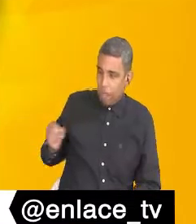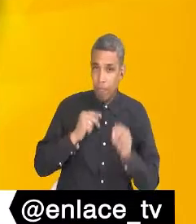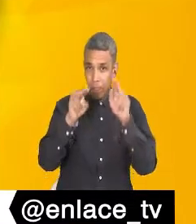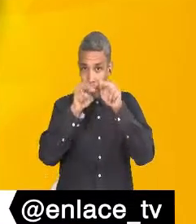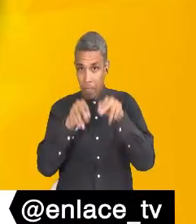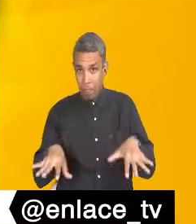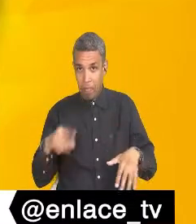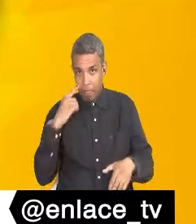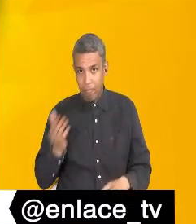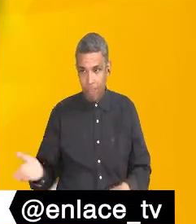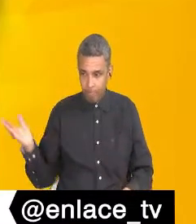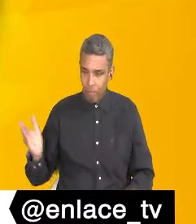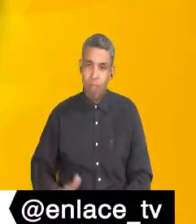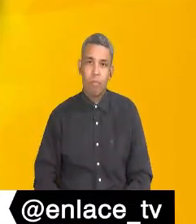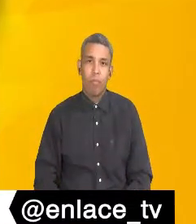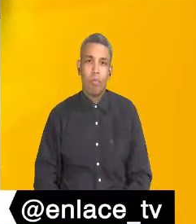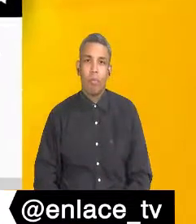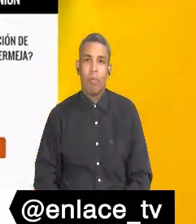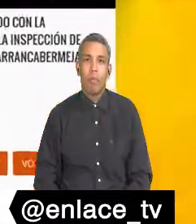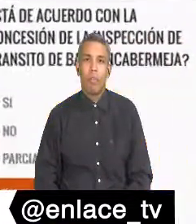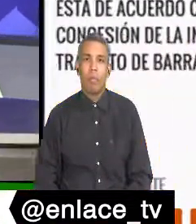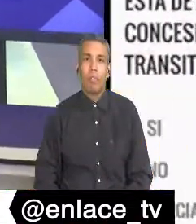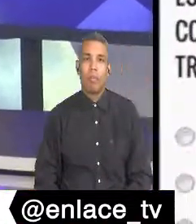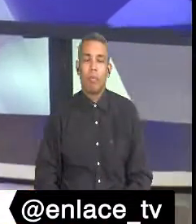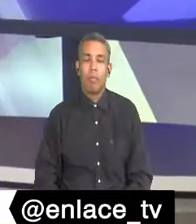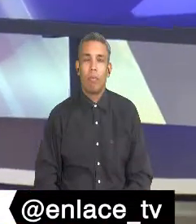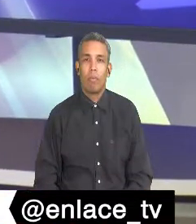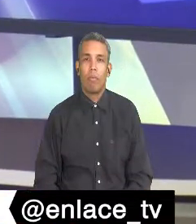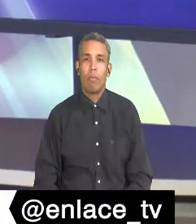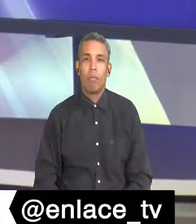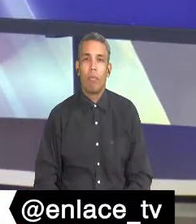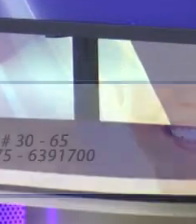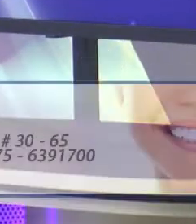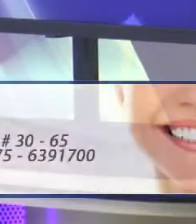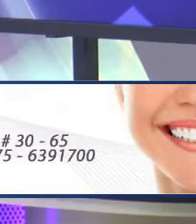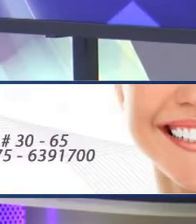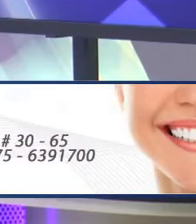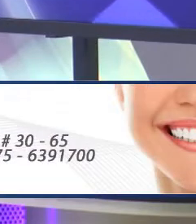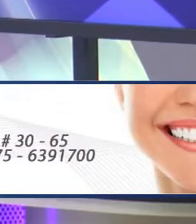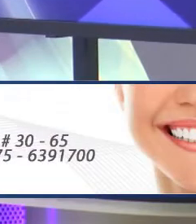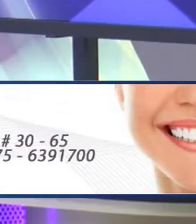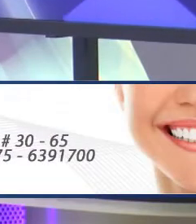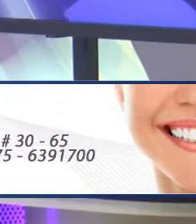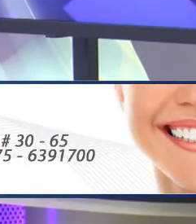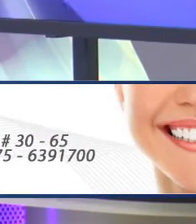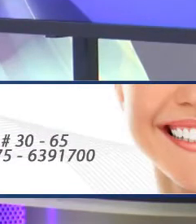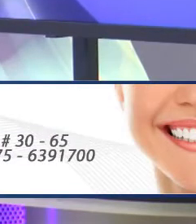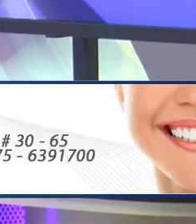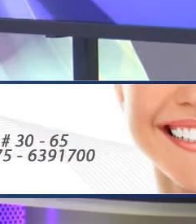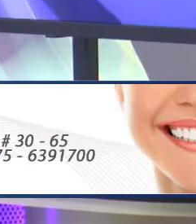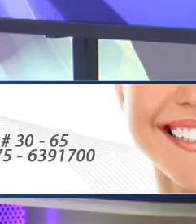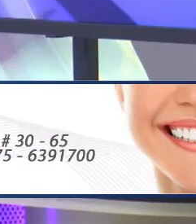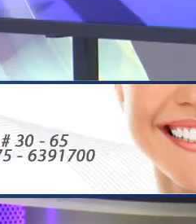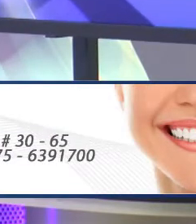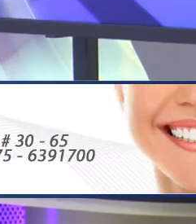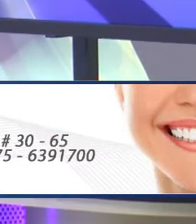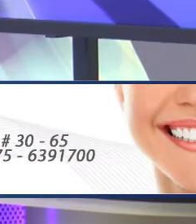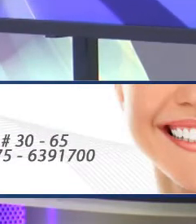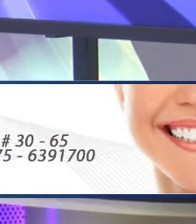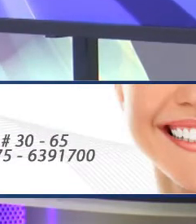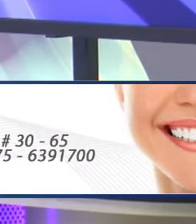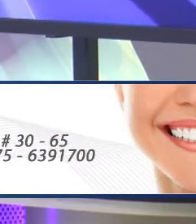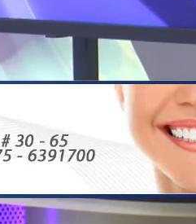www.enlacetelevisión.com. Visítenos. Y la tecnología moderna de Chrome hará que su sonrisa salte a la vista. Cámaras intraoral, detector